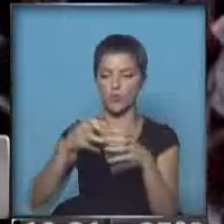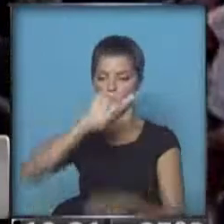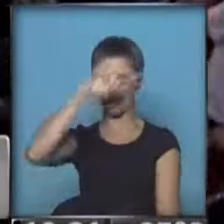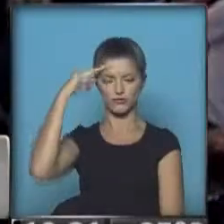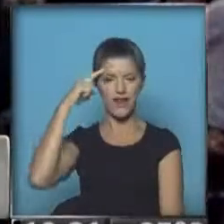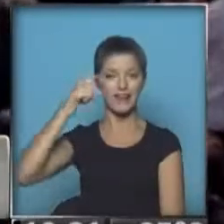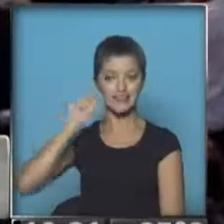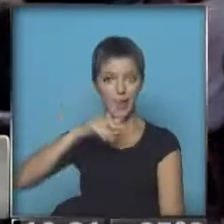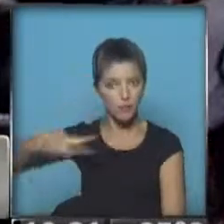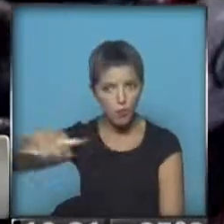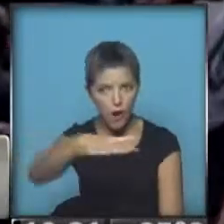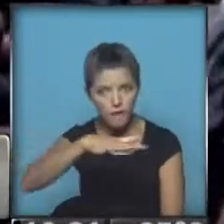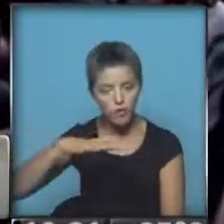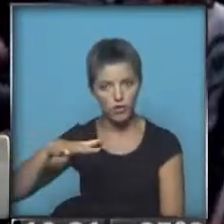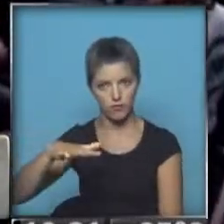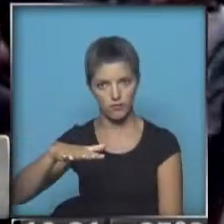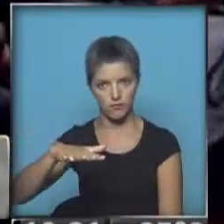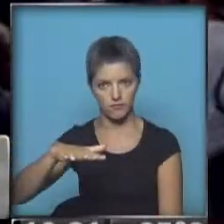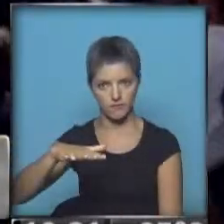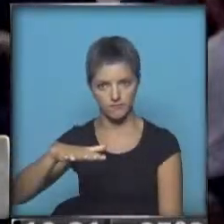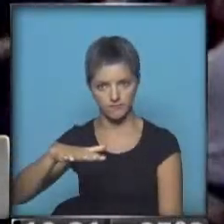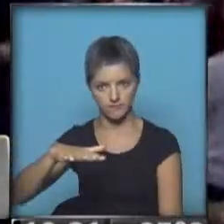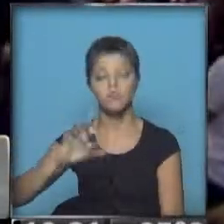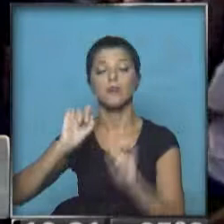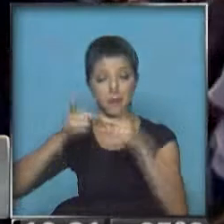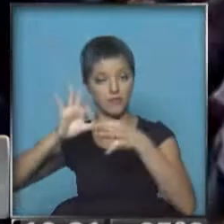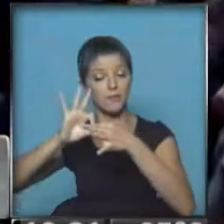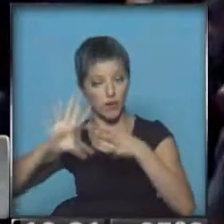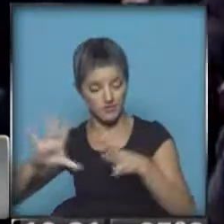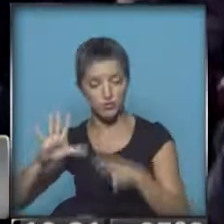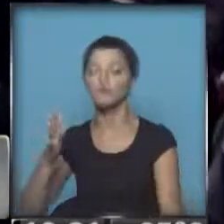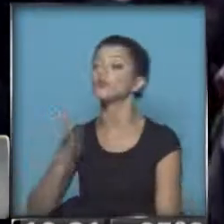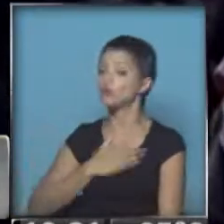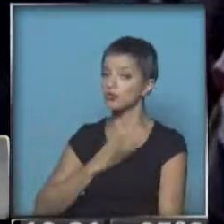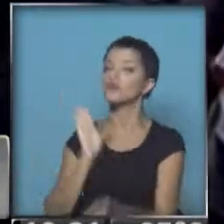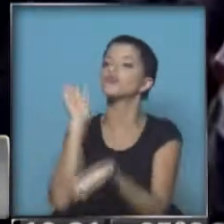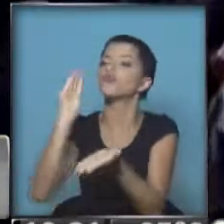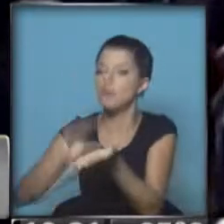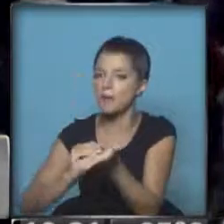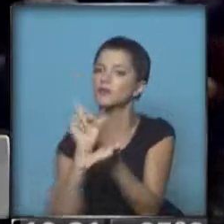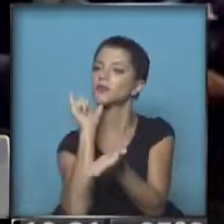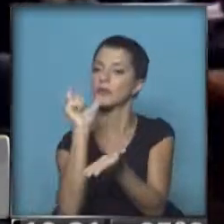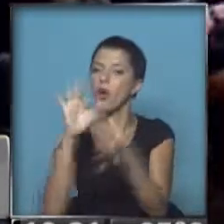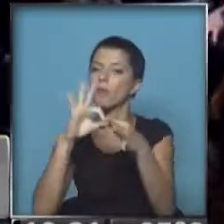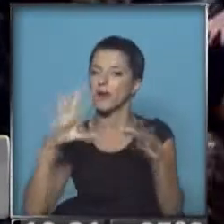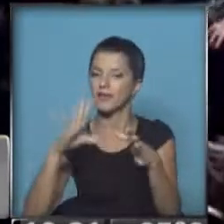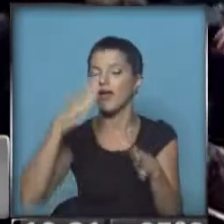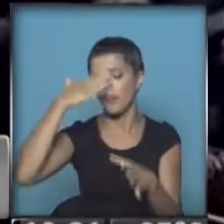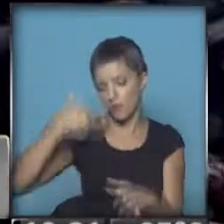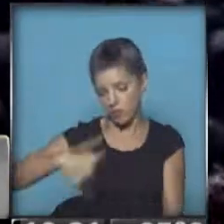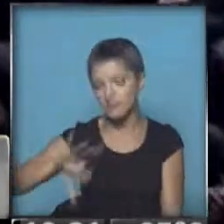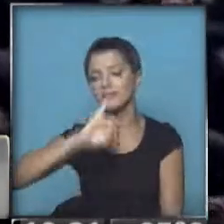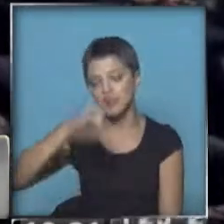y populares y democráticos. Nosotros incorporamos el concepto de democracia más tarde, es